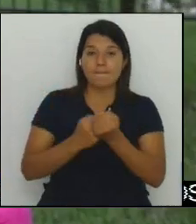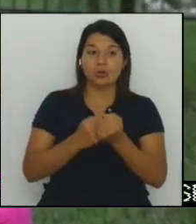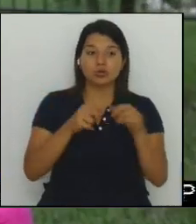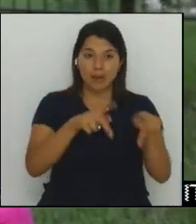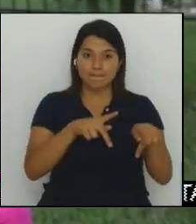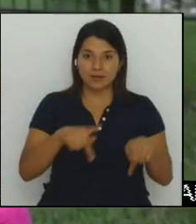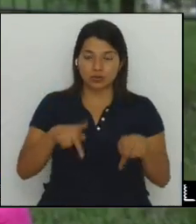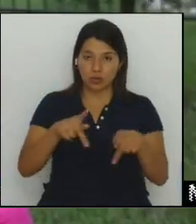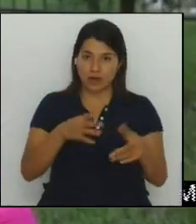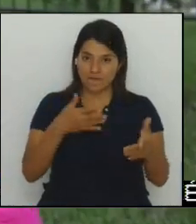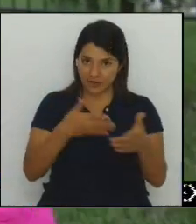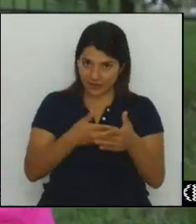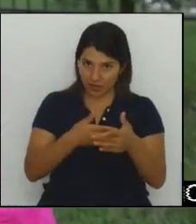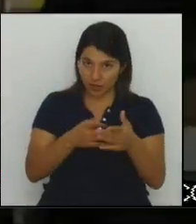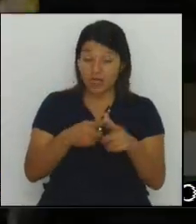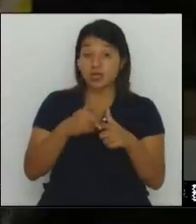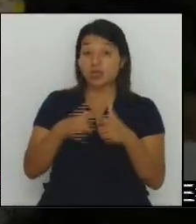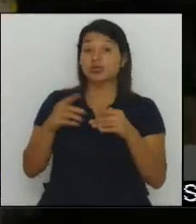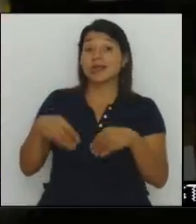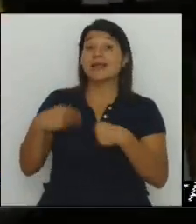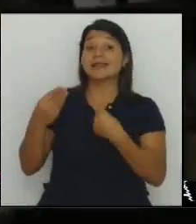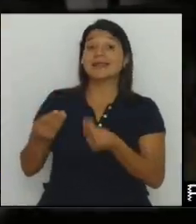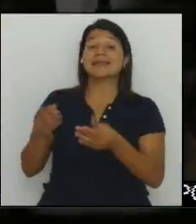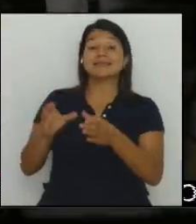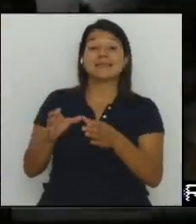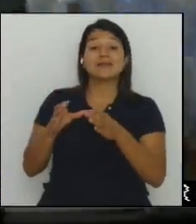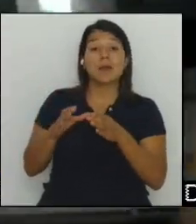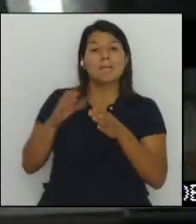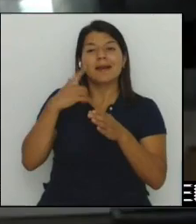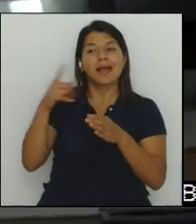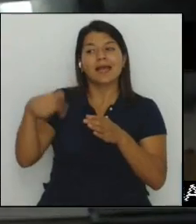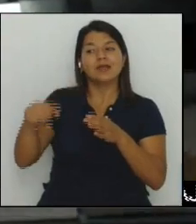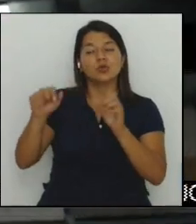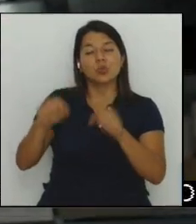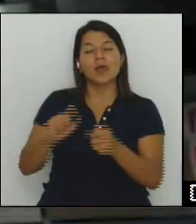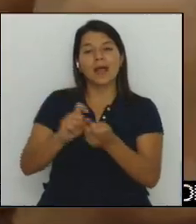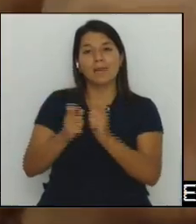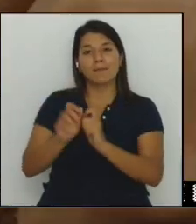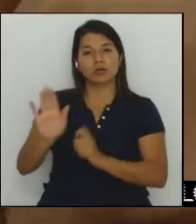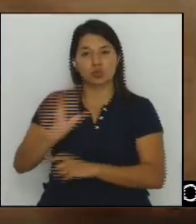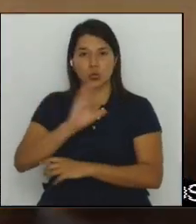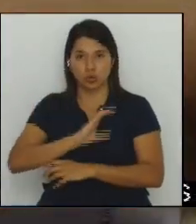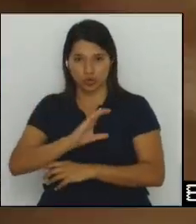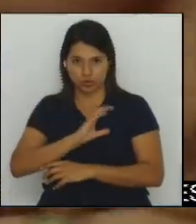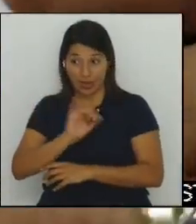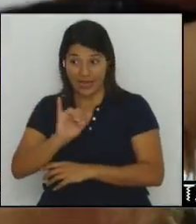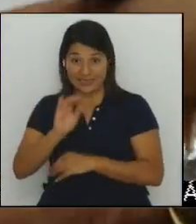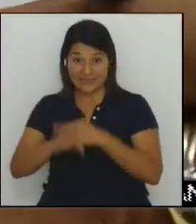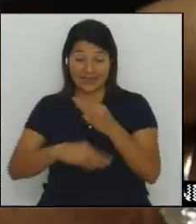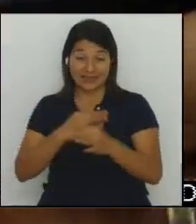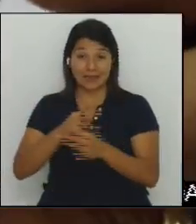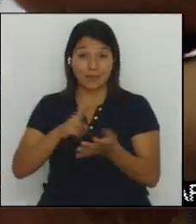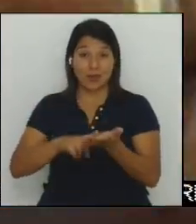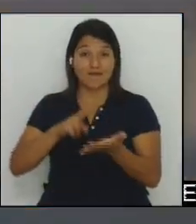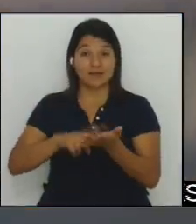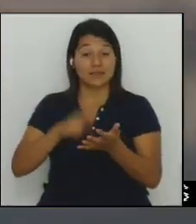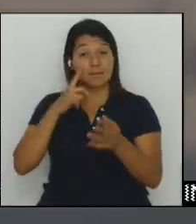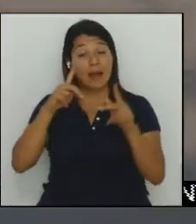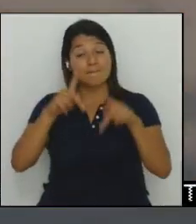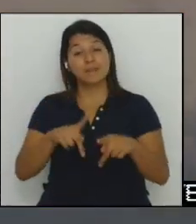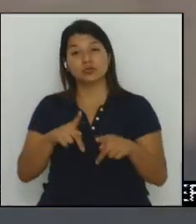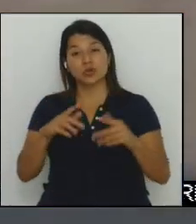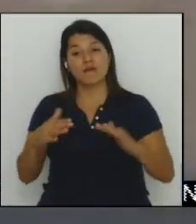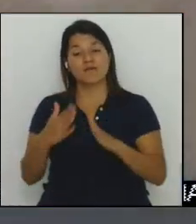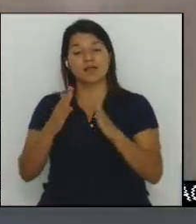certifican para que ellos puedan cambiar su estatus. Este tipo de visa ha sido reservada para las víctimas de abuso físico o mental o testigos